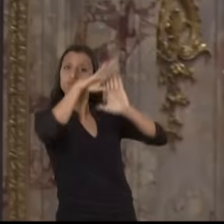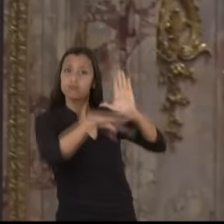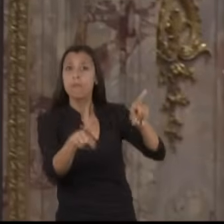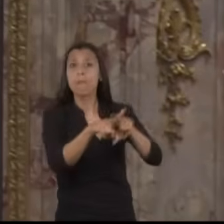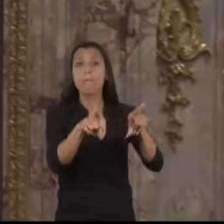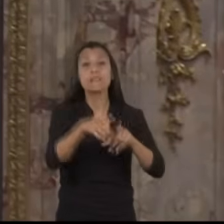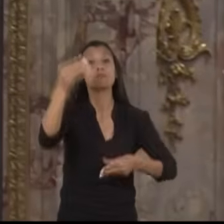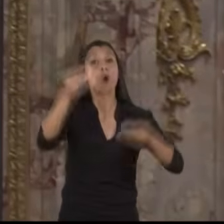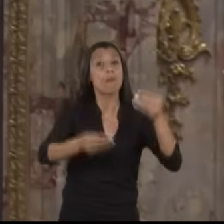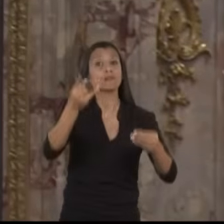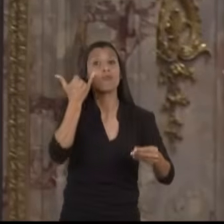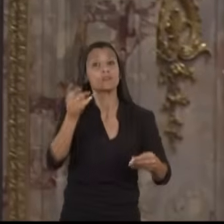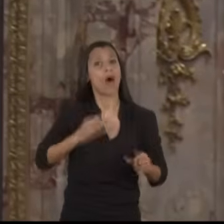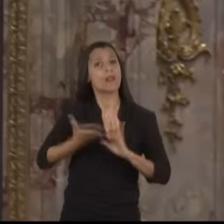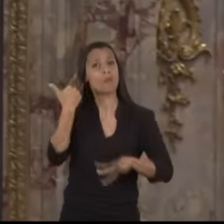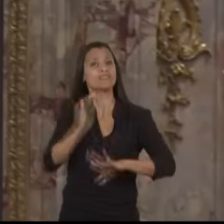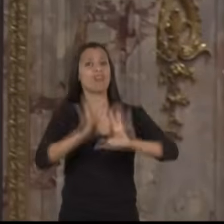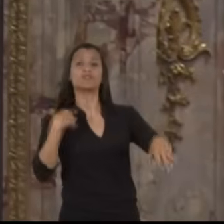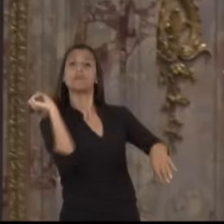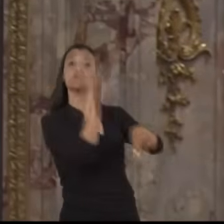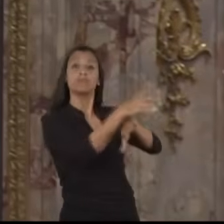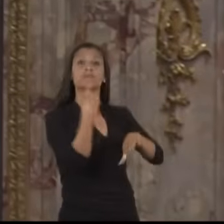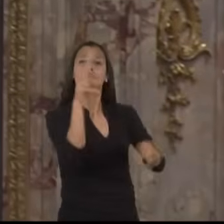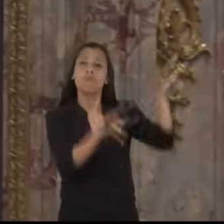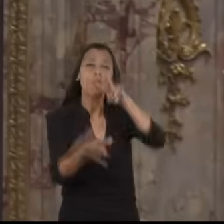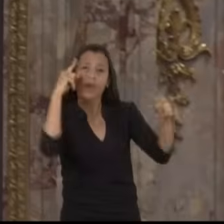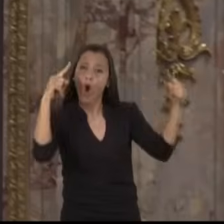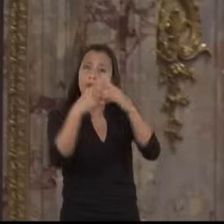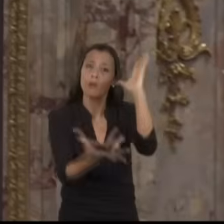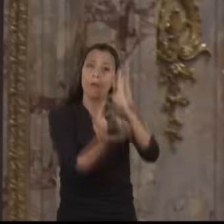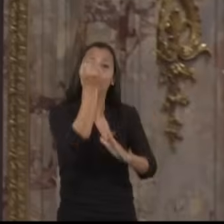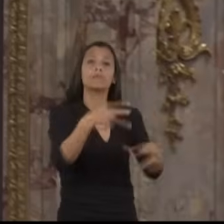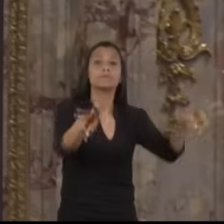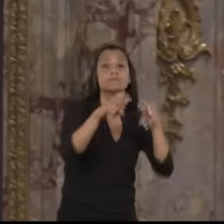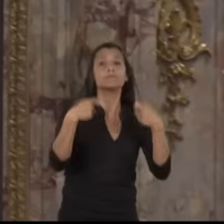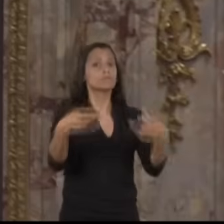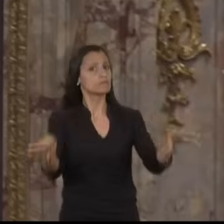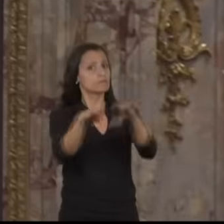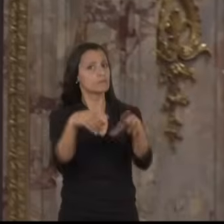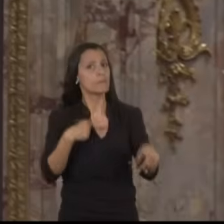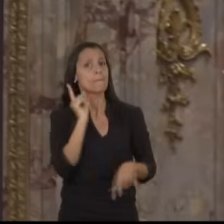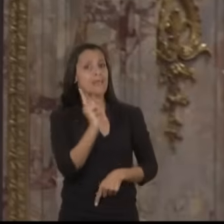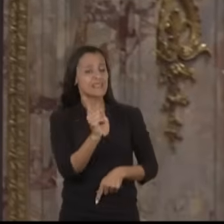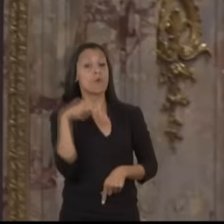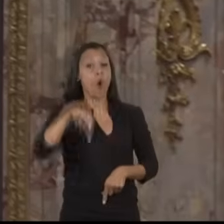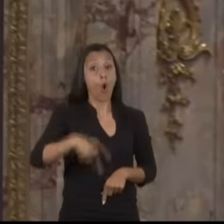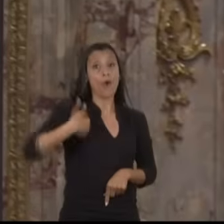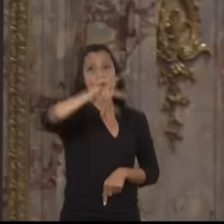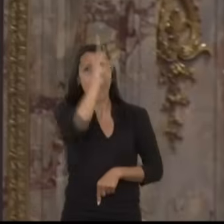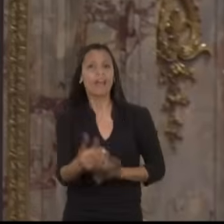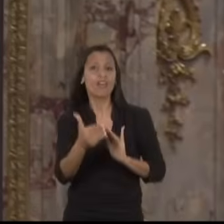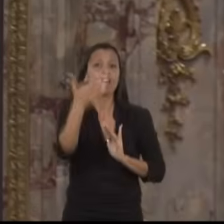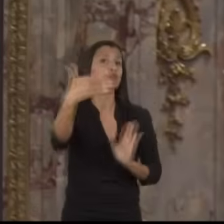igual que el presupuesto enviado el año pasado, el equilibrio fiscal. Hoy, el futuro de la Argentina